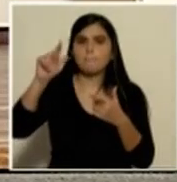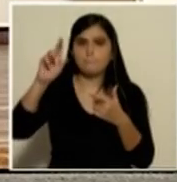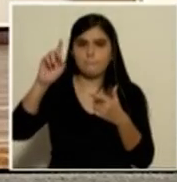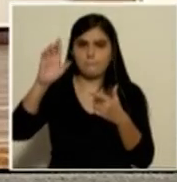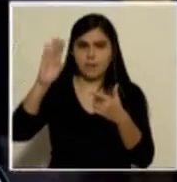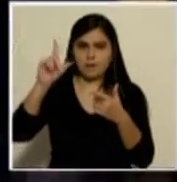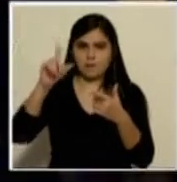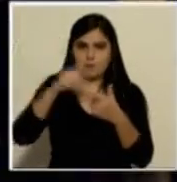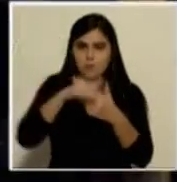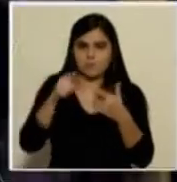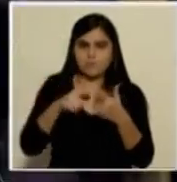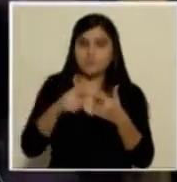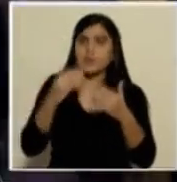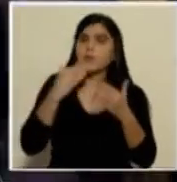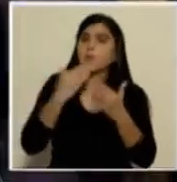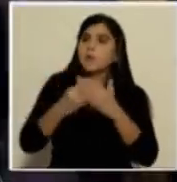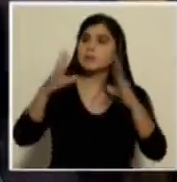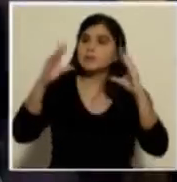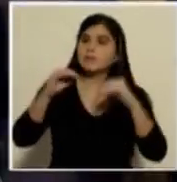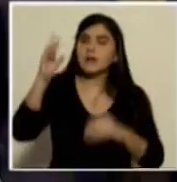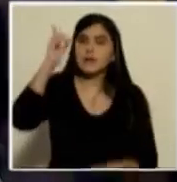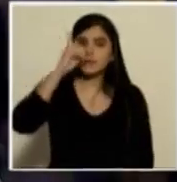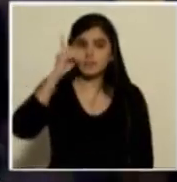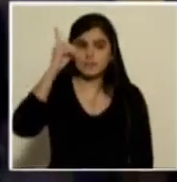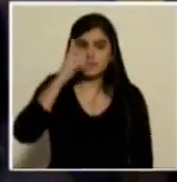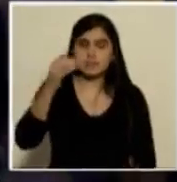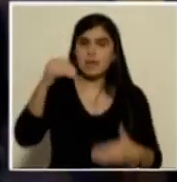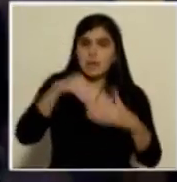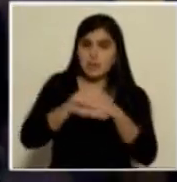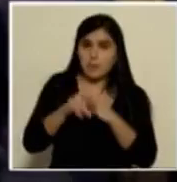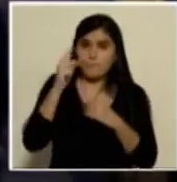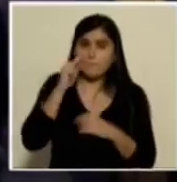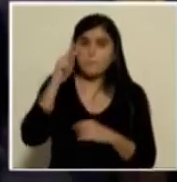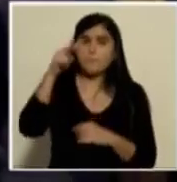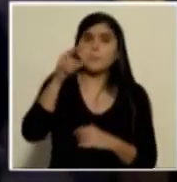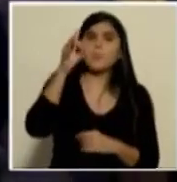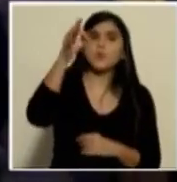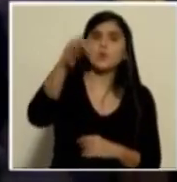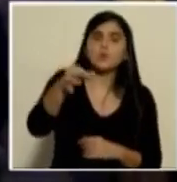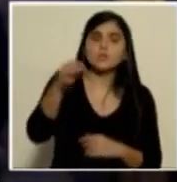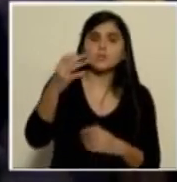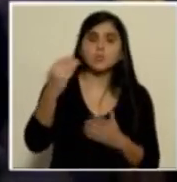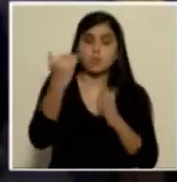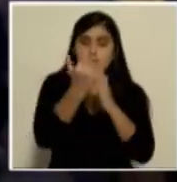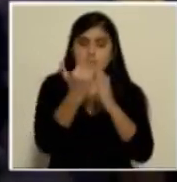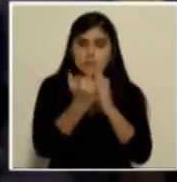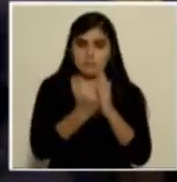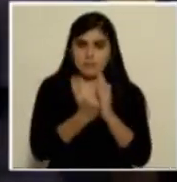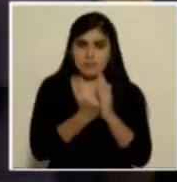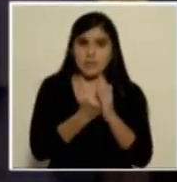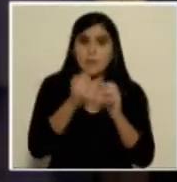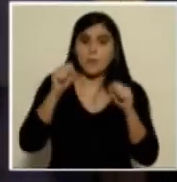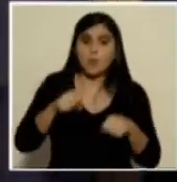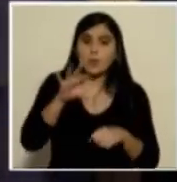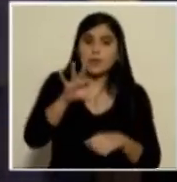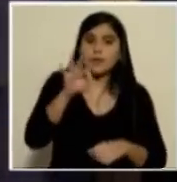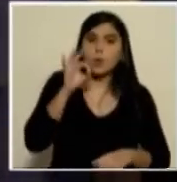Buenas tardes. Don Daniel, dentro de las proyecciones que ustedes están haciendo para tomar esta medida y tratar de encontrar el